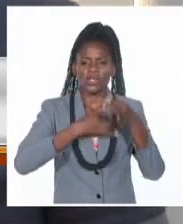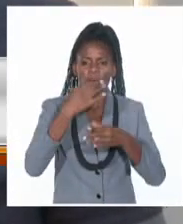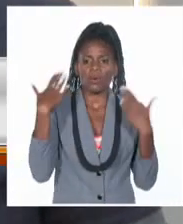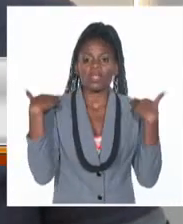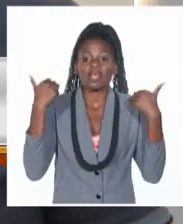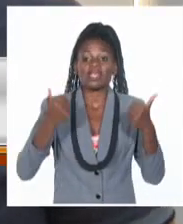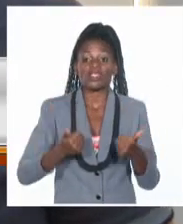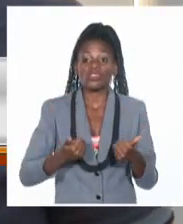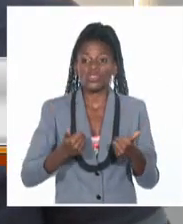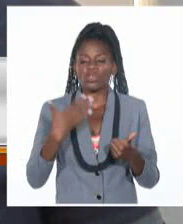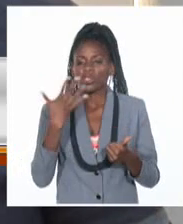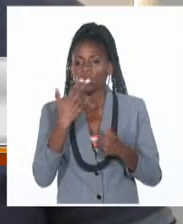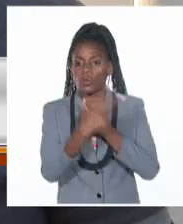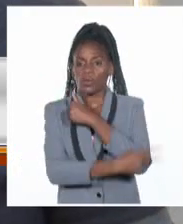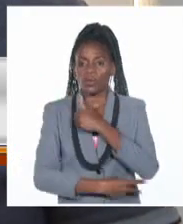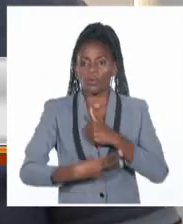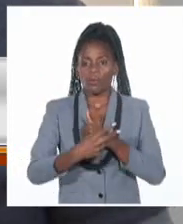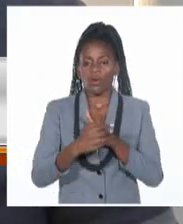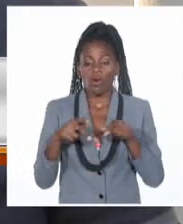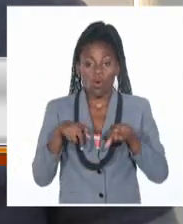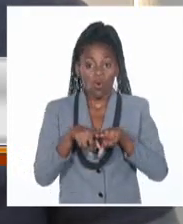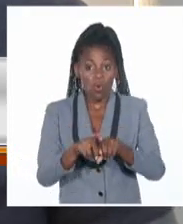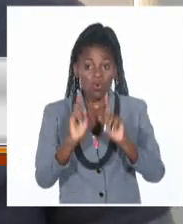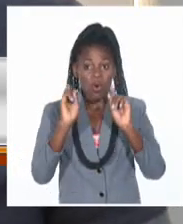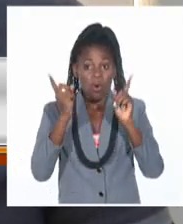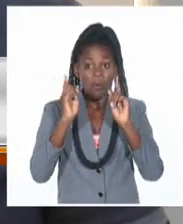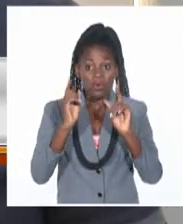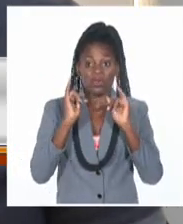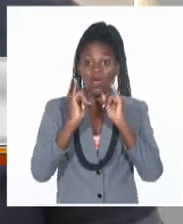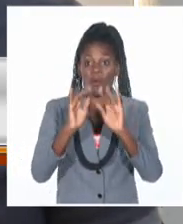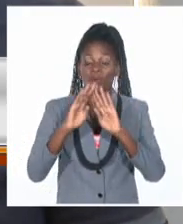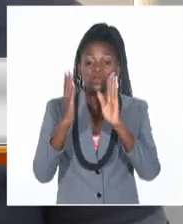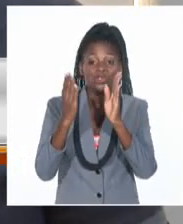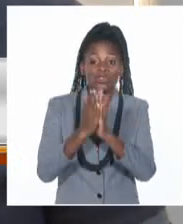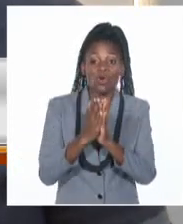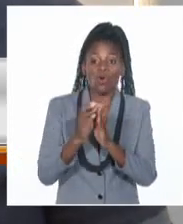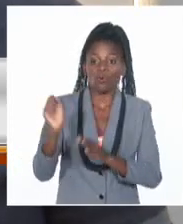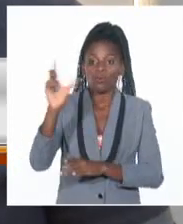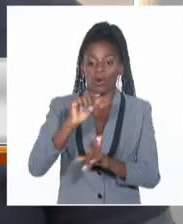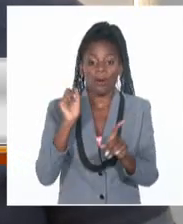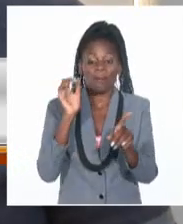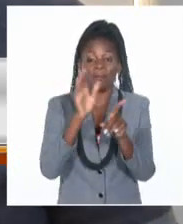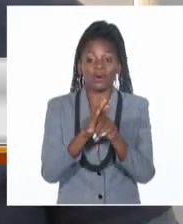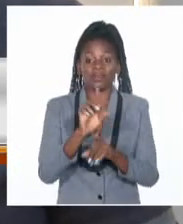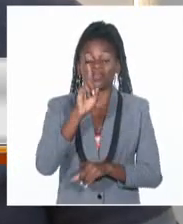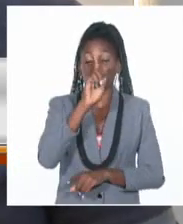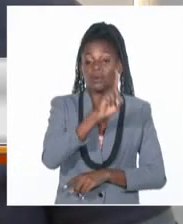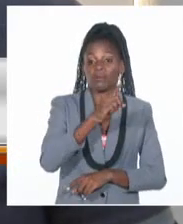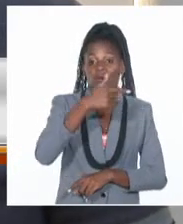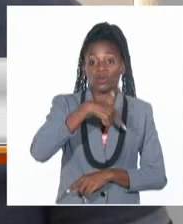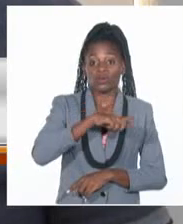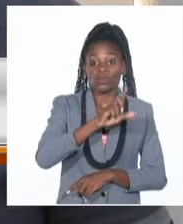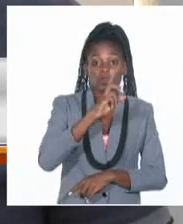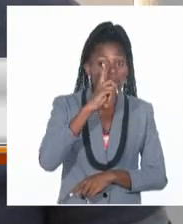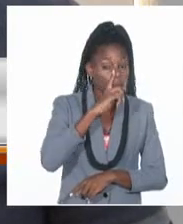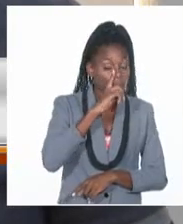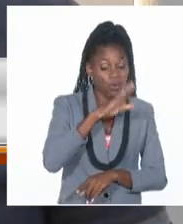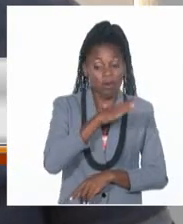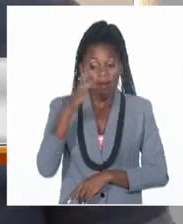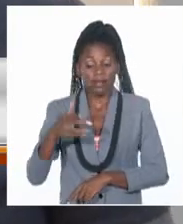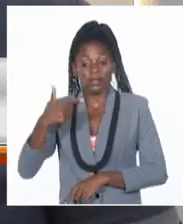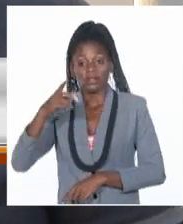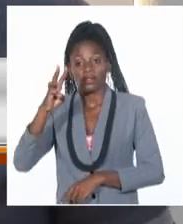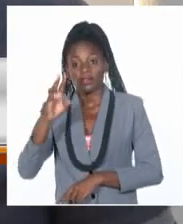país y trata de acompañar la política de informatización de la sociedad. Arrancó el 1 de junio hasta el 30 de julio con todo lo que era la campaña de comunicación. Hemos